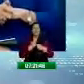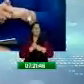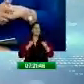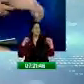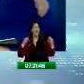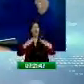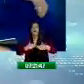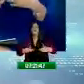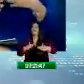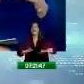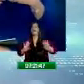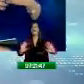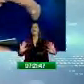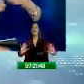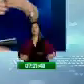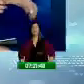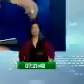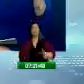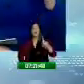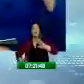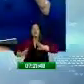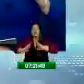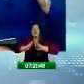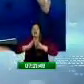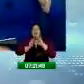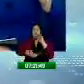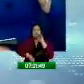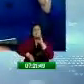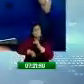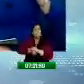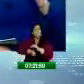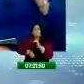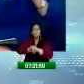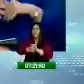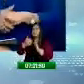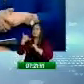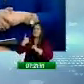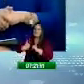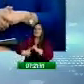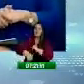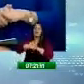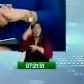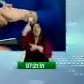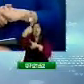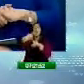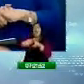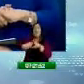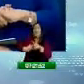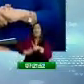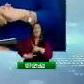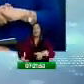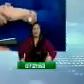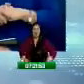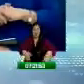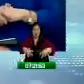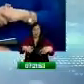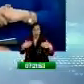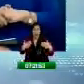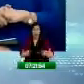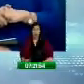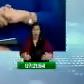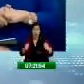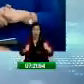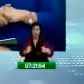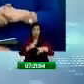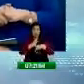la enfermedad, es ideal que se mantengan al menos un mes más en aislamiento voluntario. Así es, Luisa. Esa es la